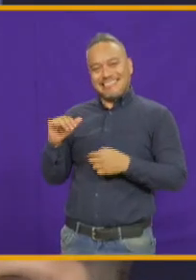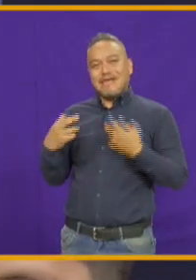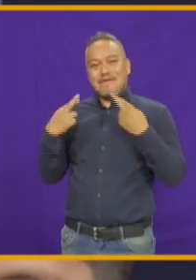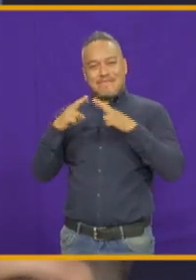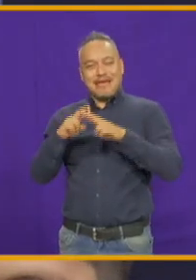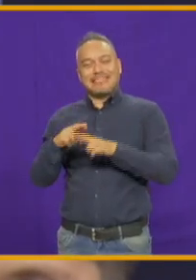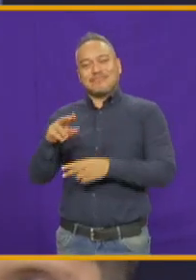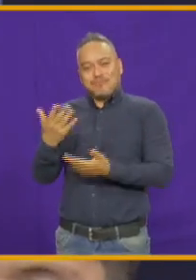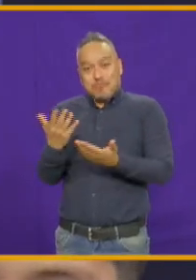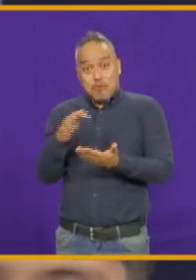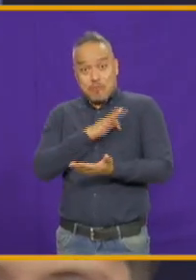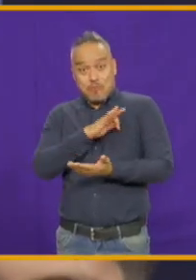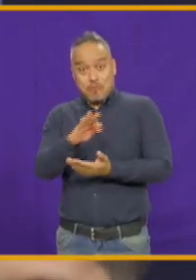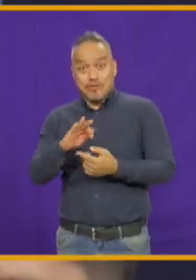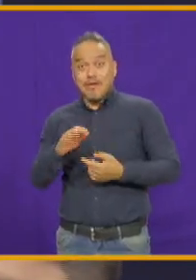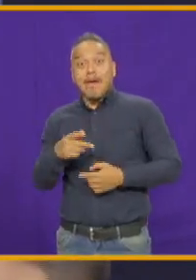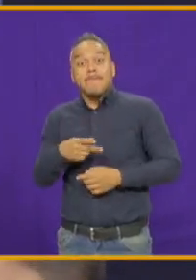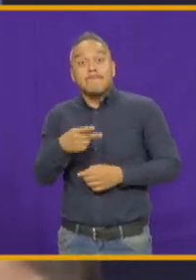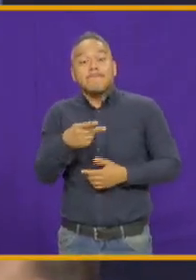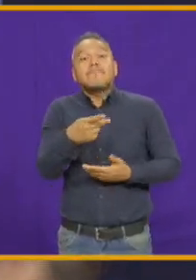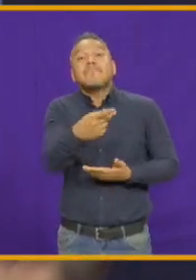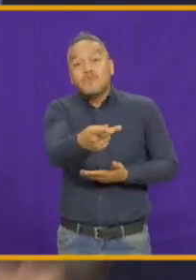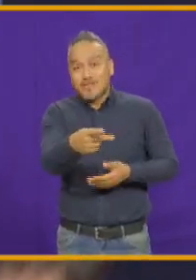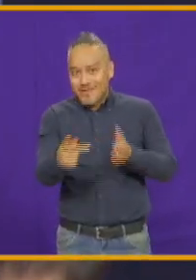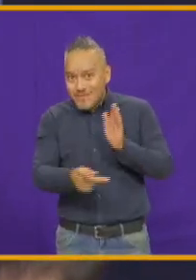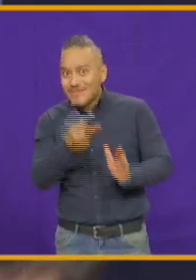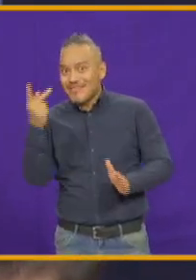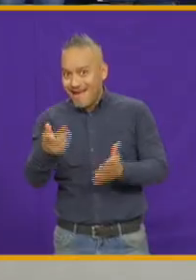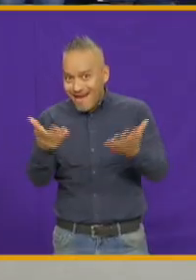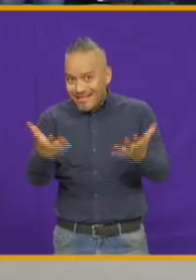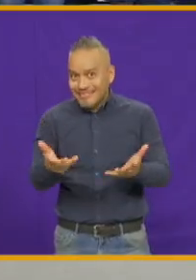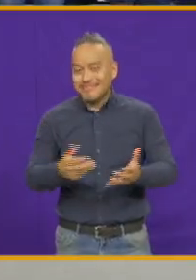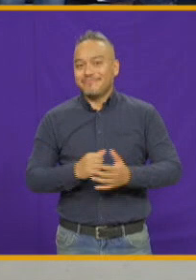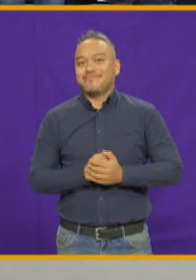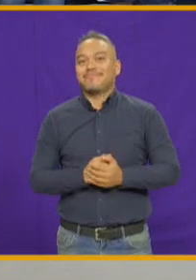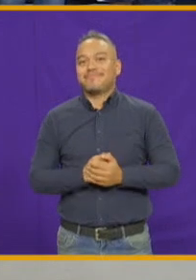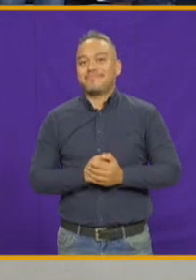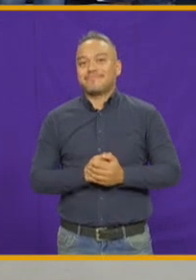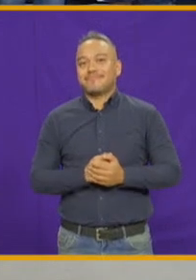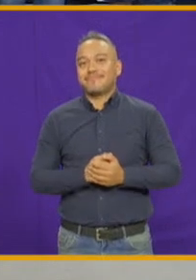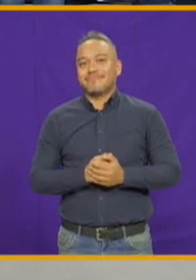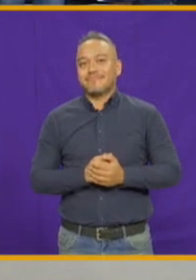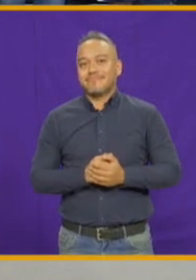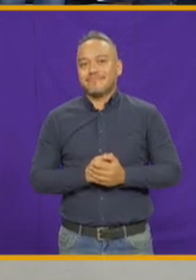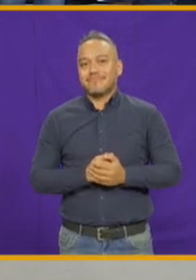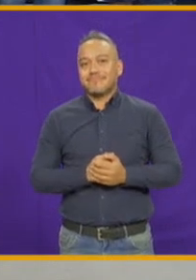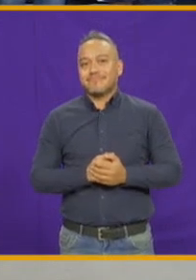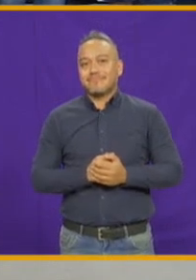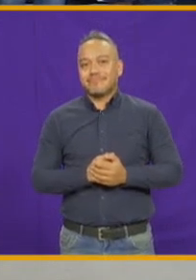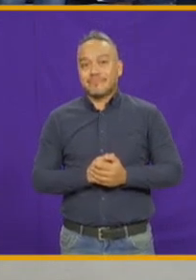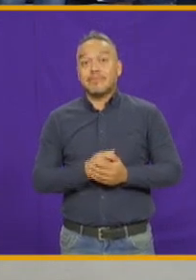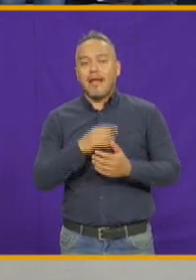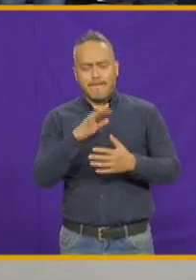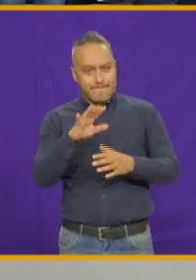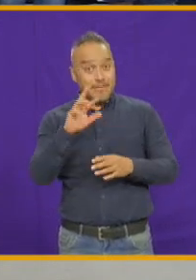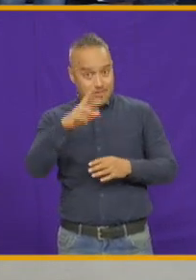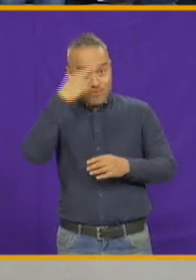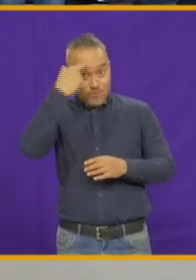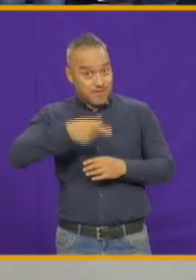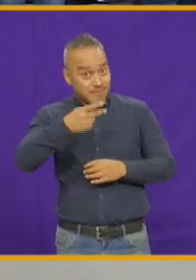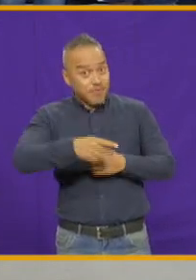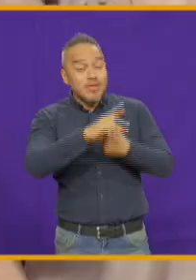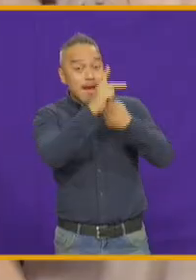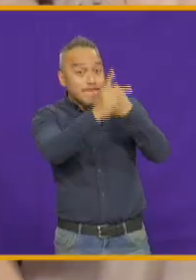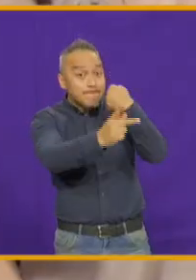respuestas pero ver Mario vamos a recordar Cuál es la trivia del día de hoy En qué país del mundo